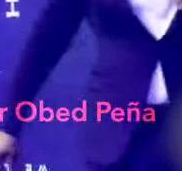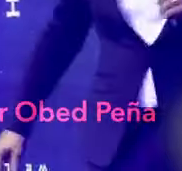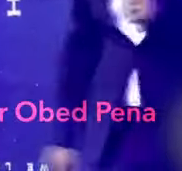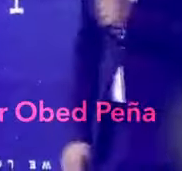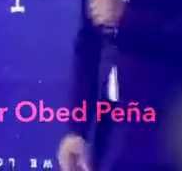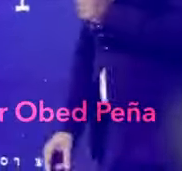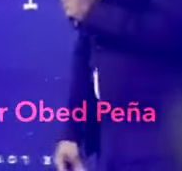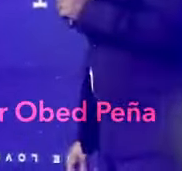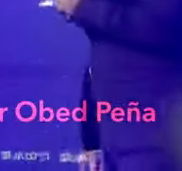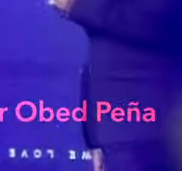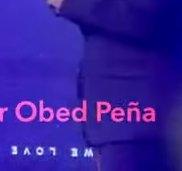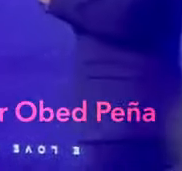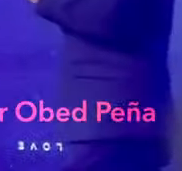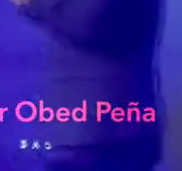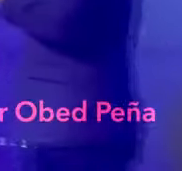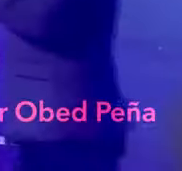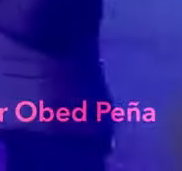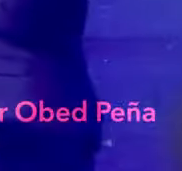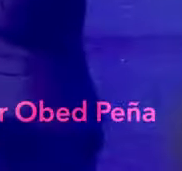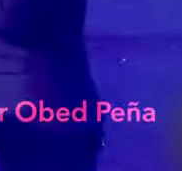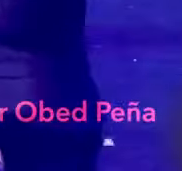positivo para tu vida.